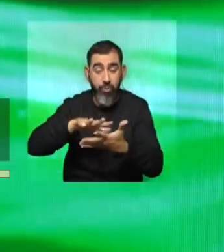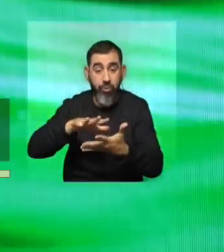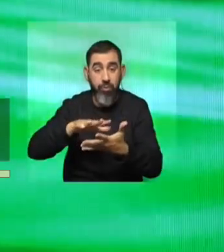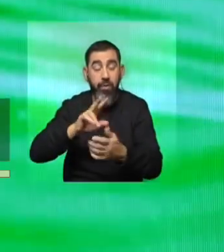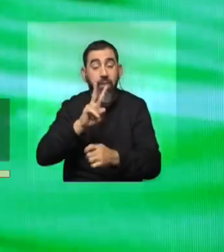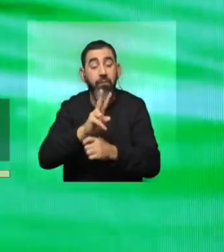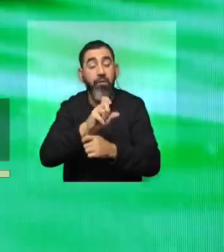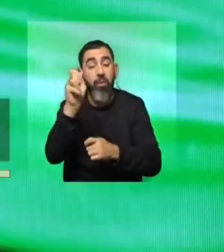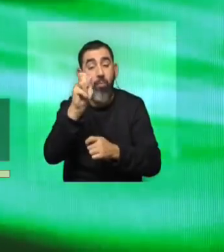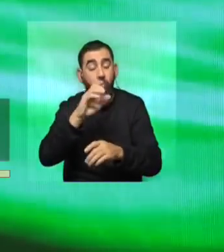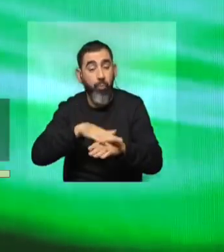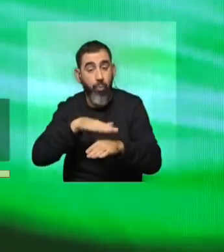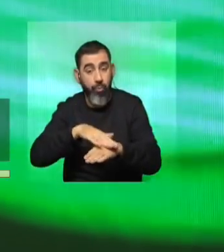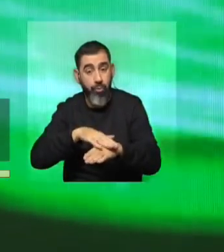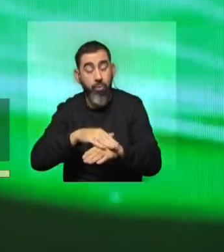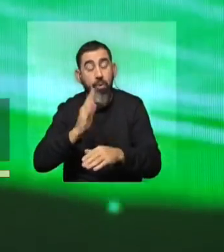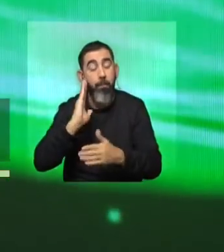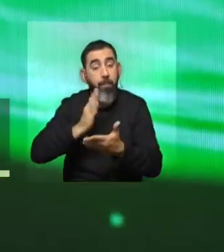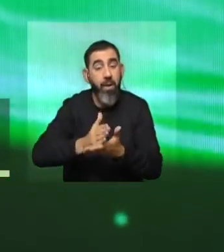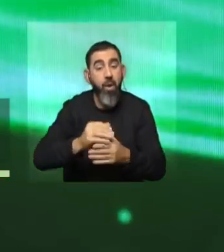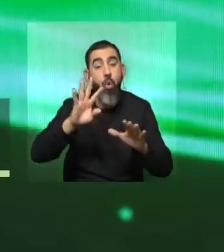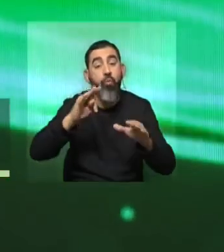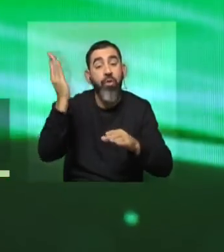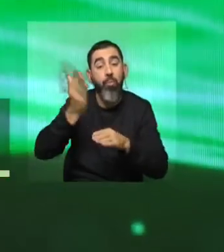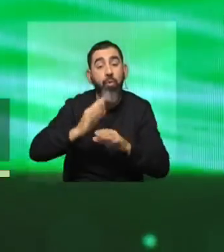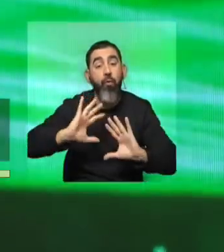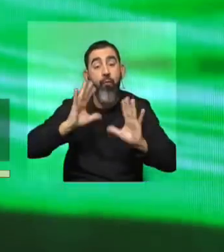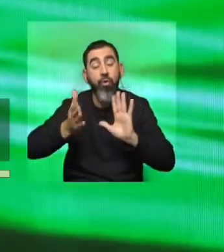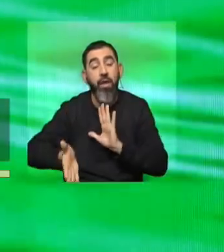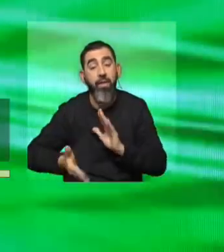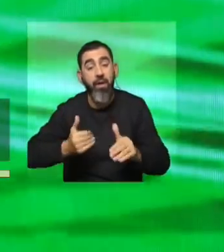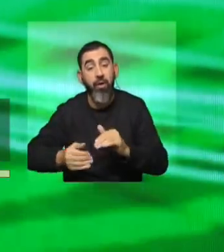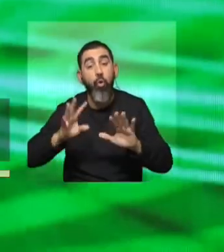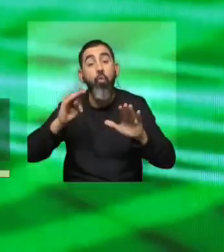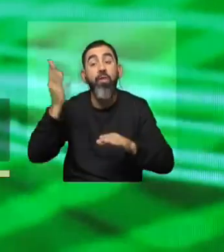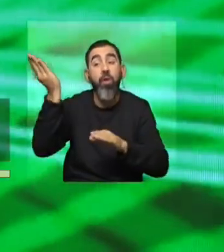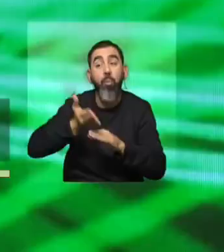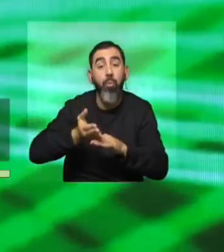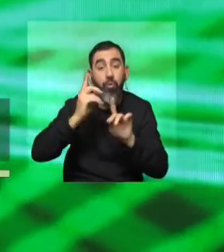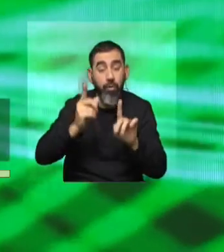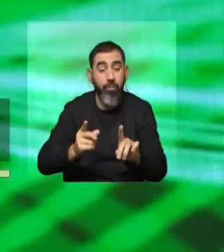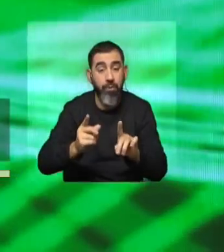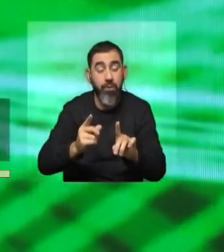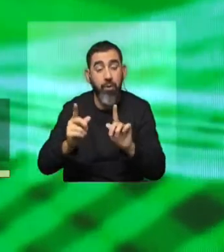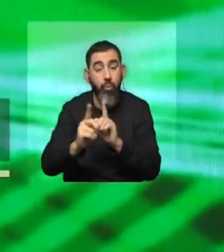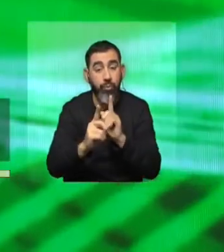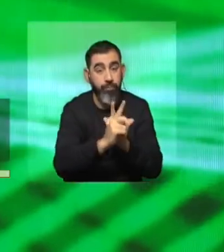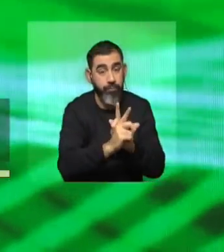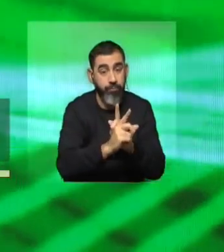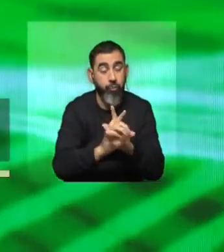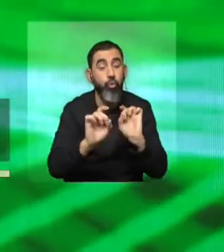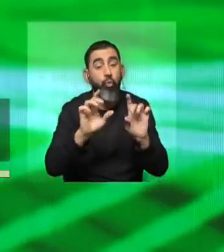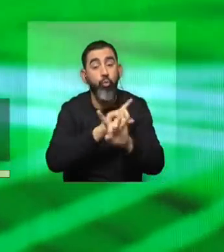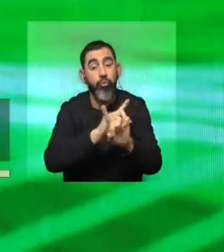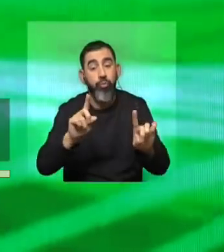por defensoría pública. En penal, el 90% y en violencia basada en género, el 90% atendemos. No solamente